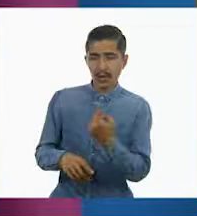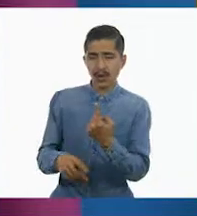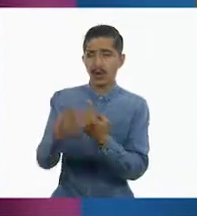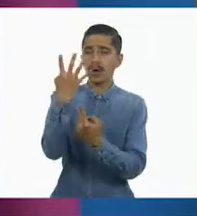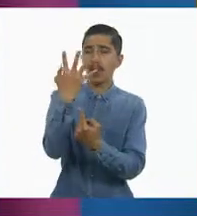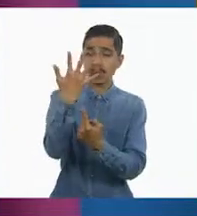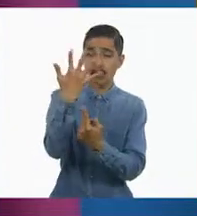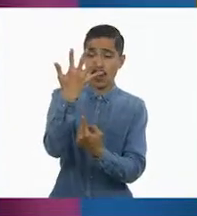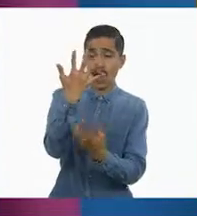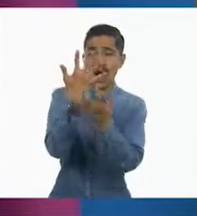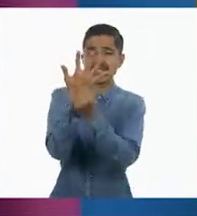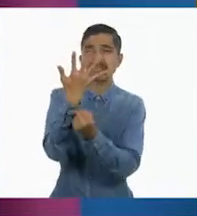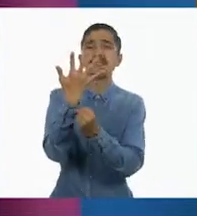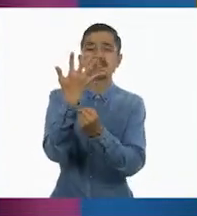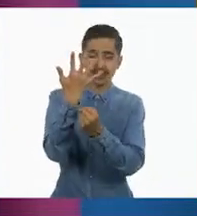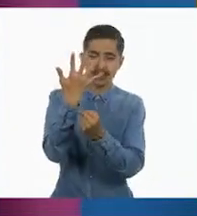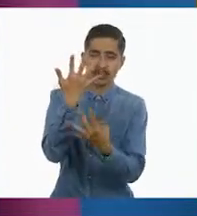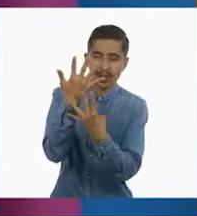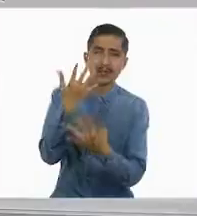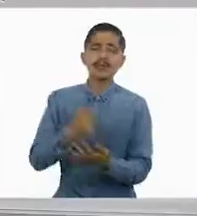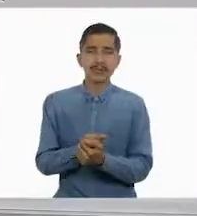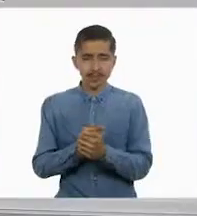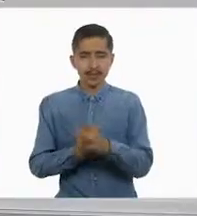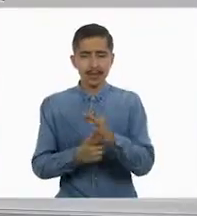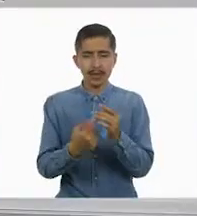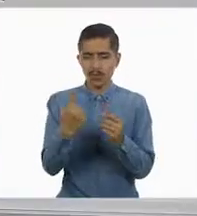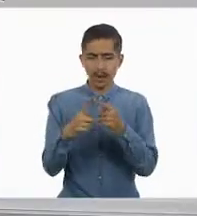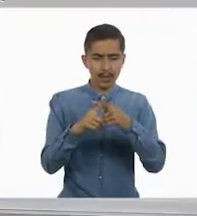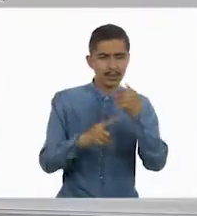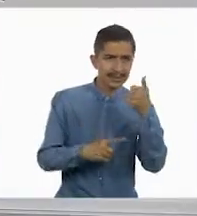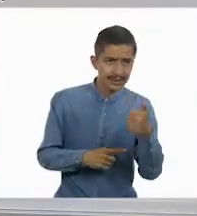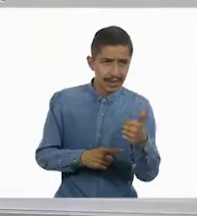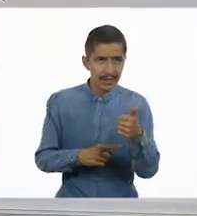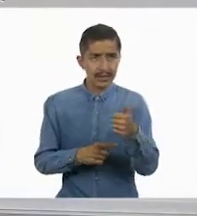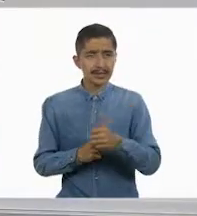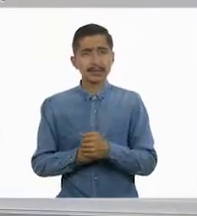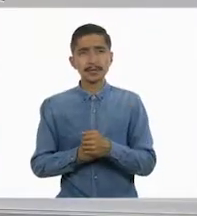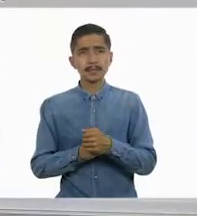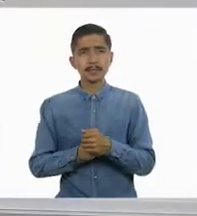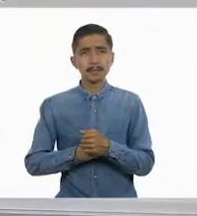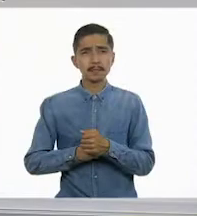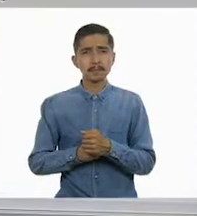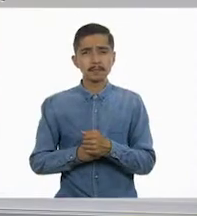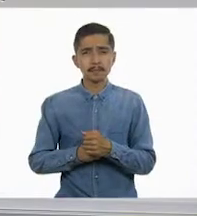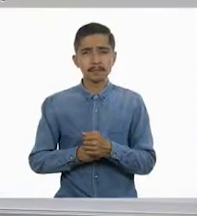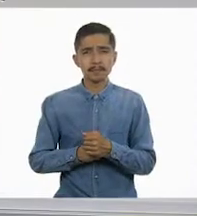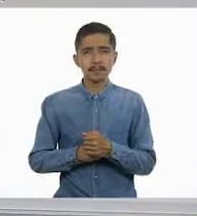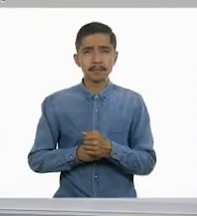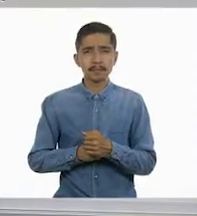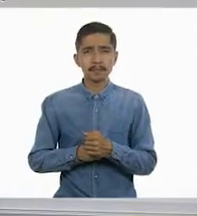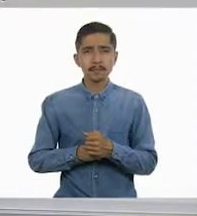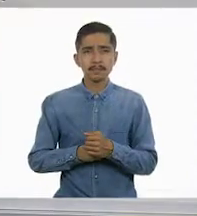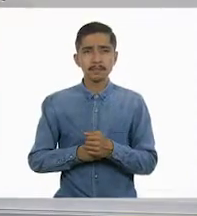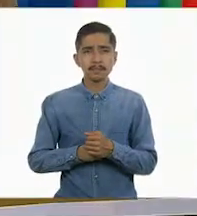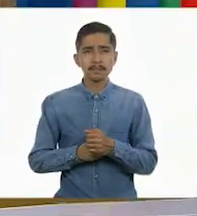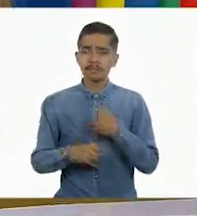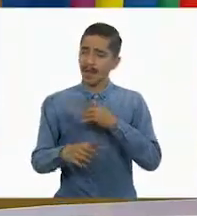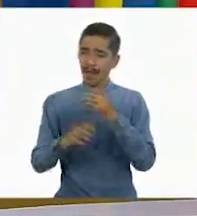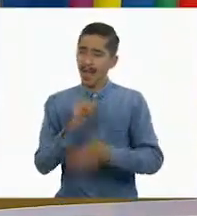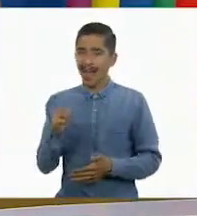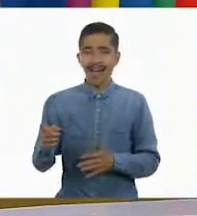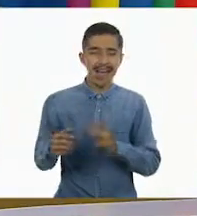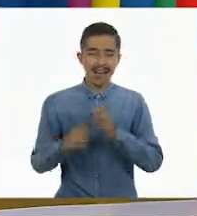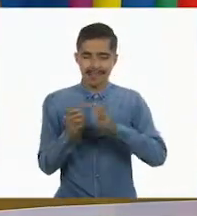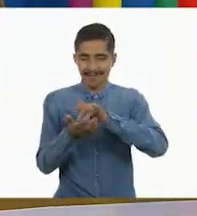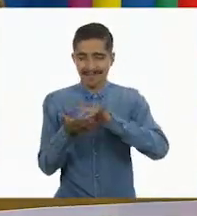4. 1 por 6, 6. Yo mientras puedo cantarles un corrido porque ya acabé.